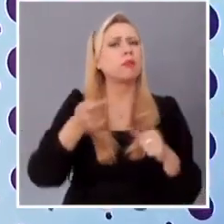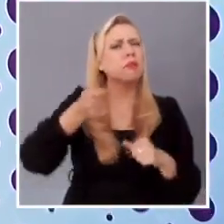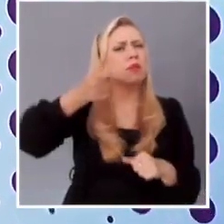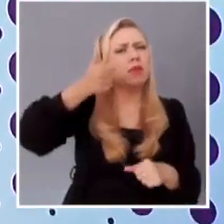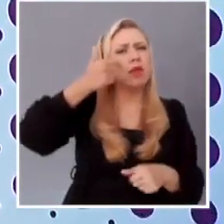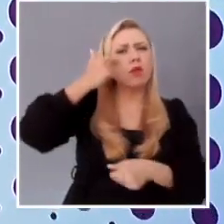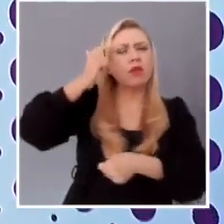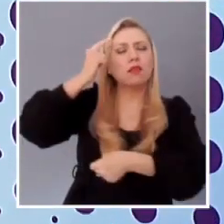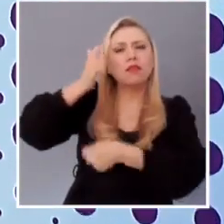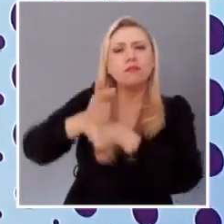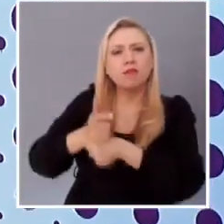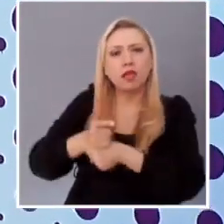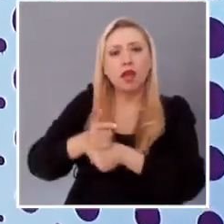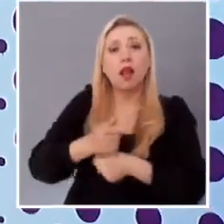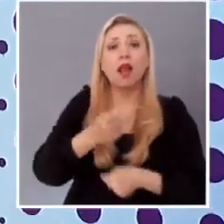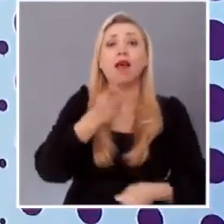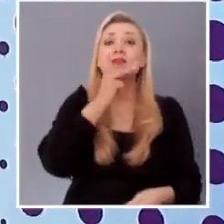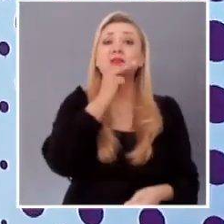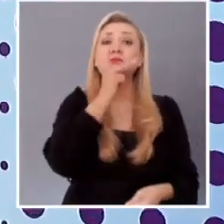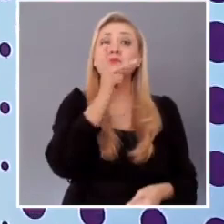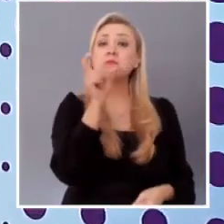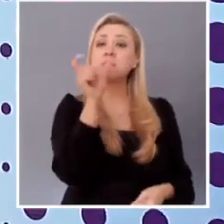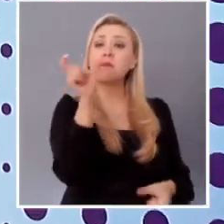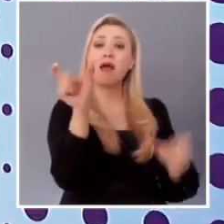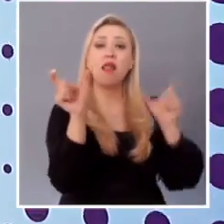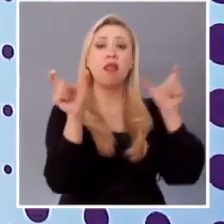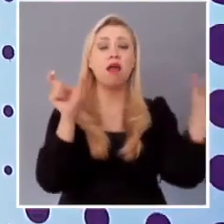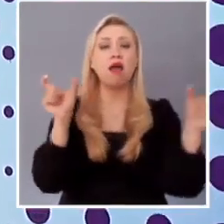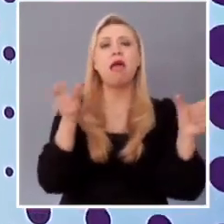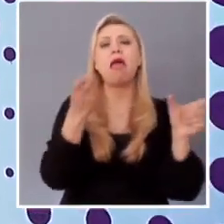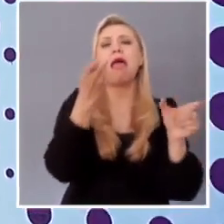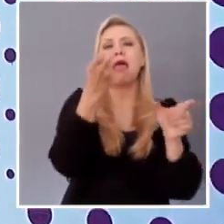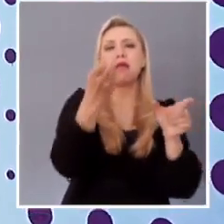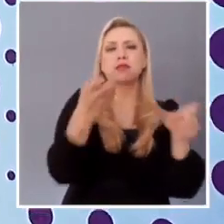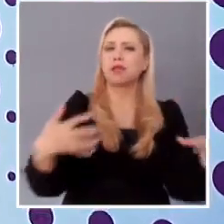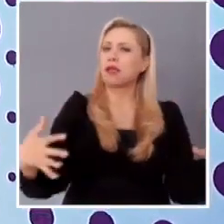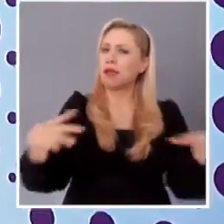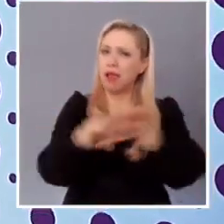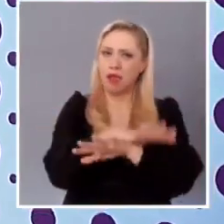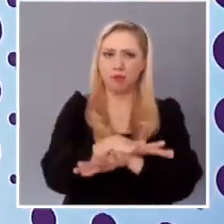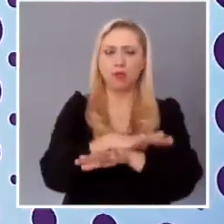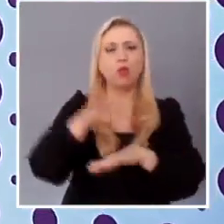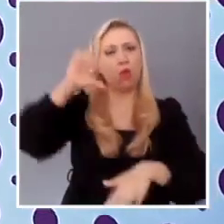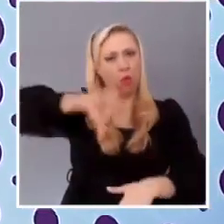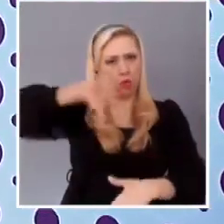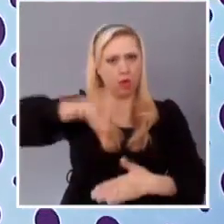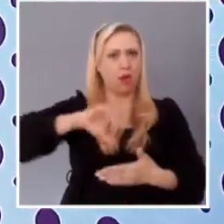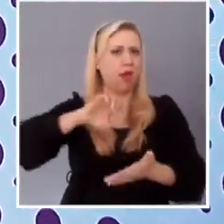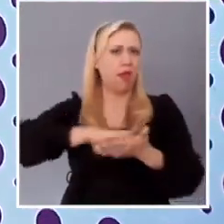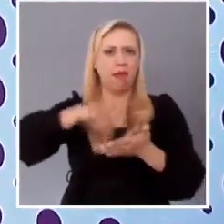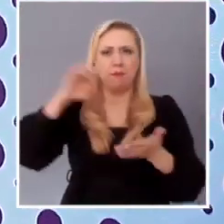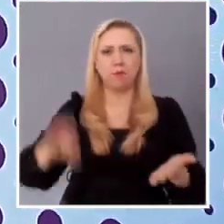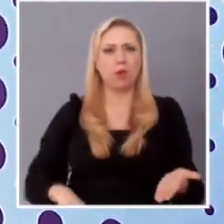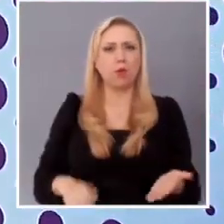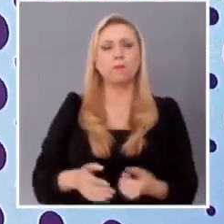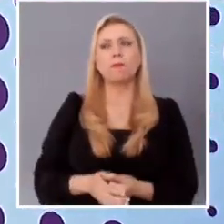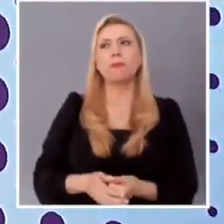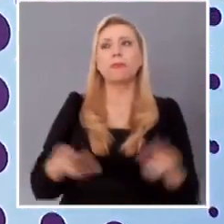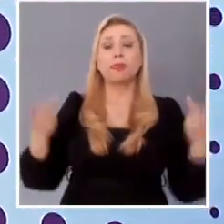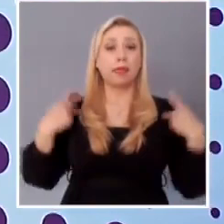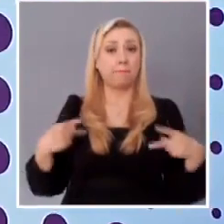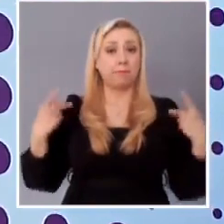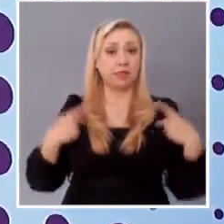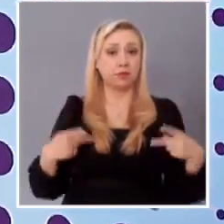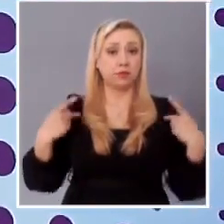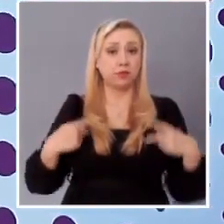lenguaje es parte de este proceso de transformación. El día de hoy, por ejemplo, para referirnos a las personas que utilizan los